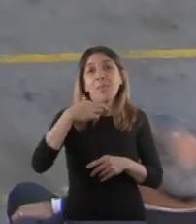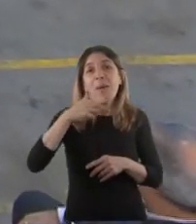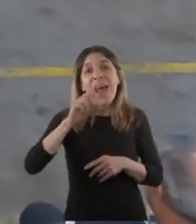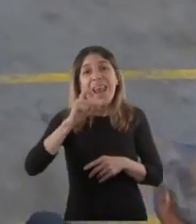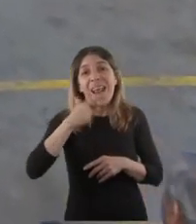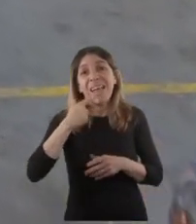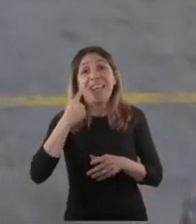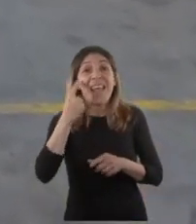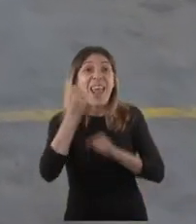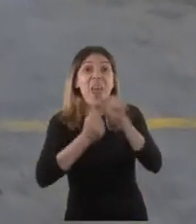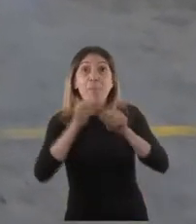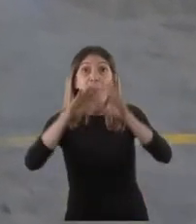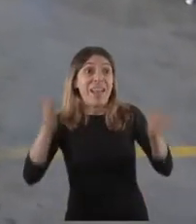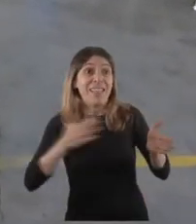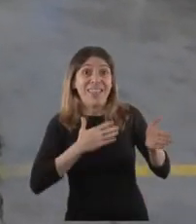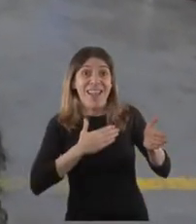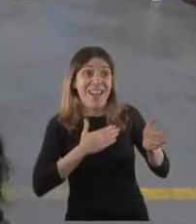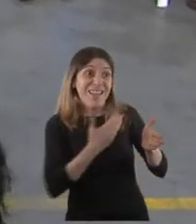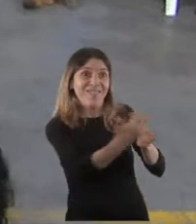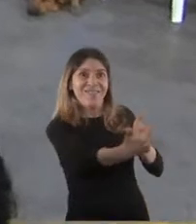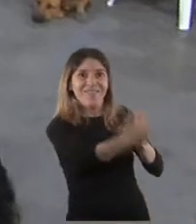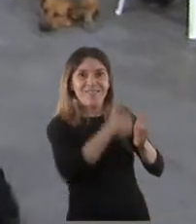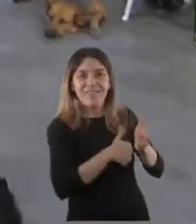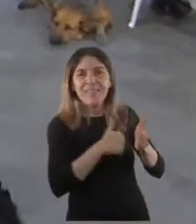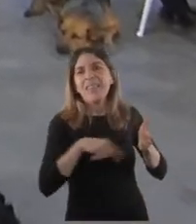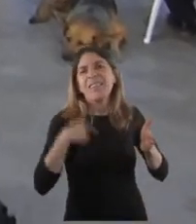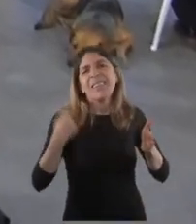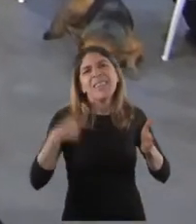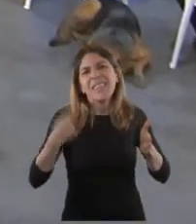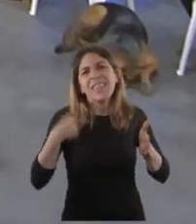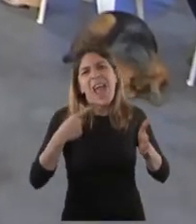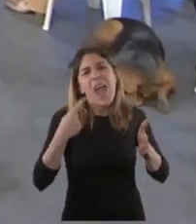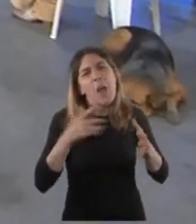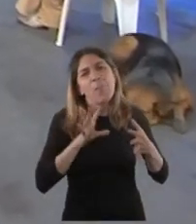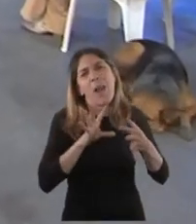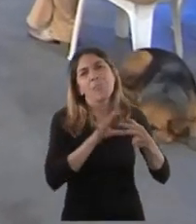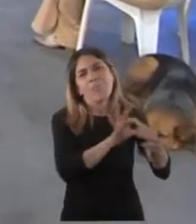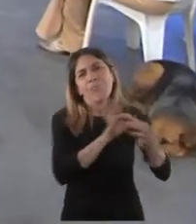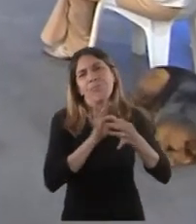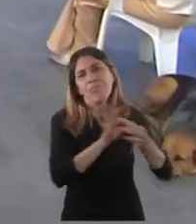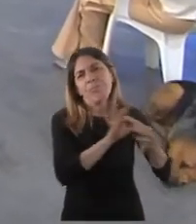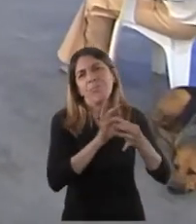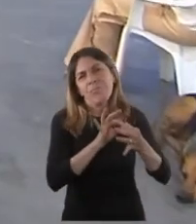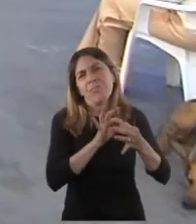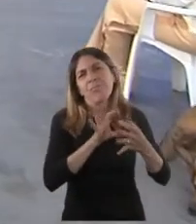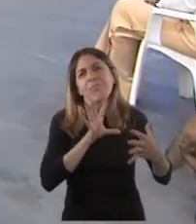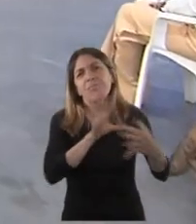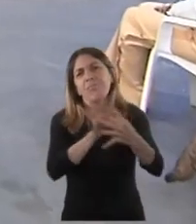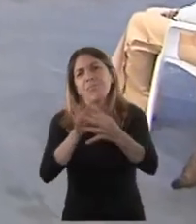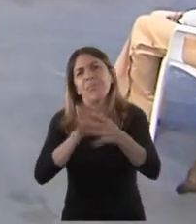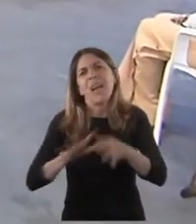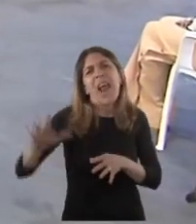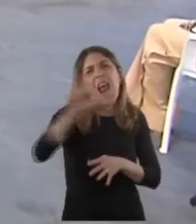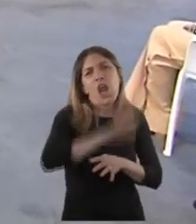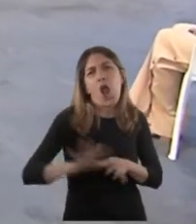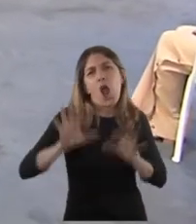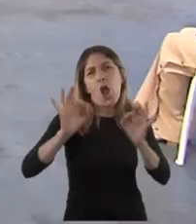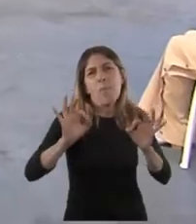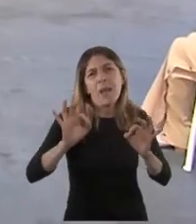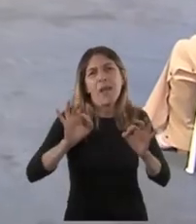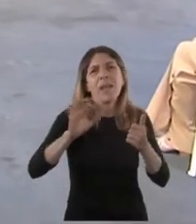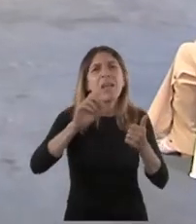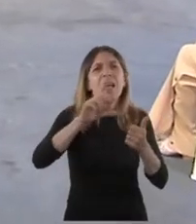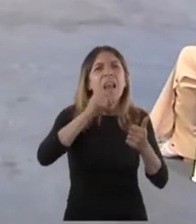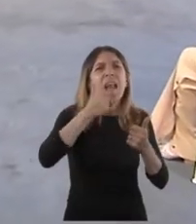donde realmente estamos siempre en articulación con toda la región, como decía, sea Astro, sea